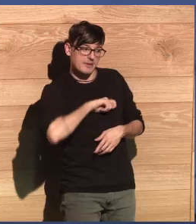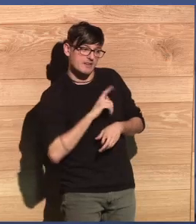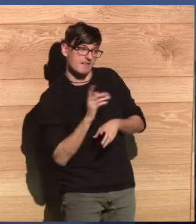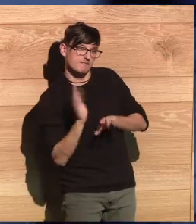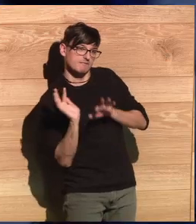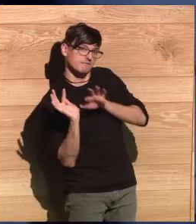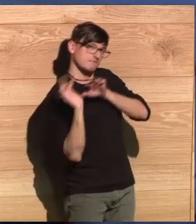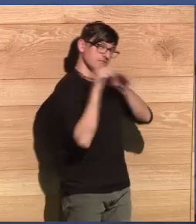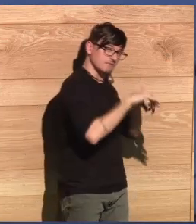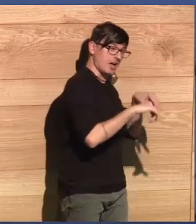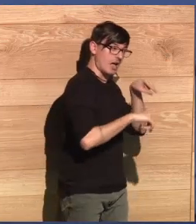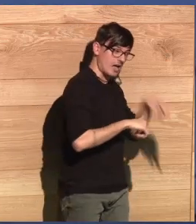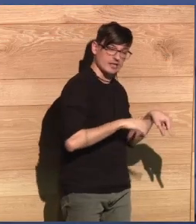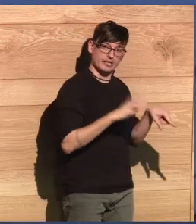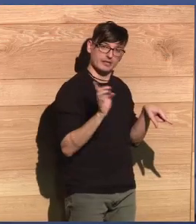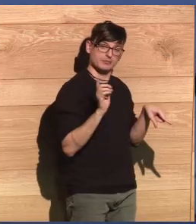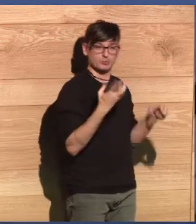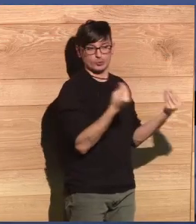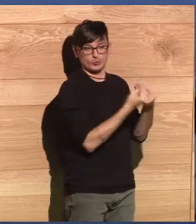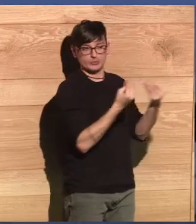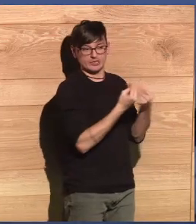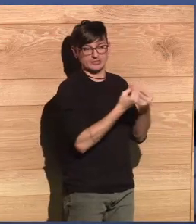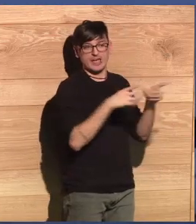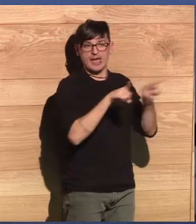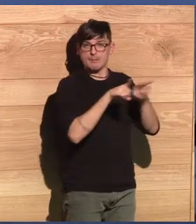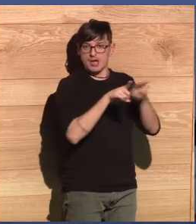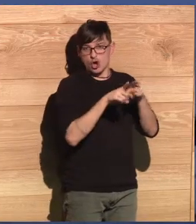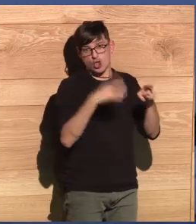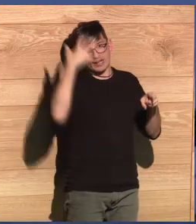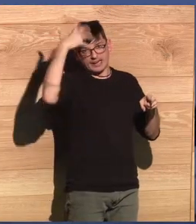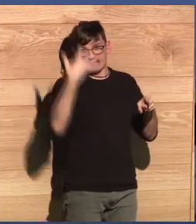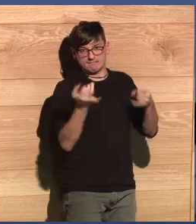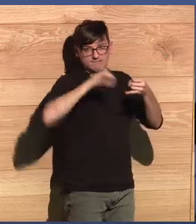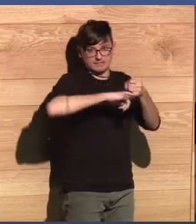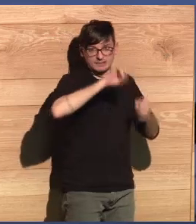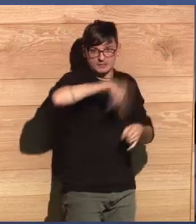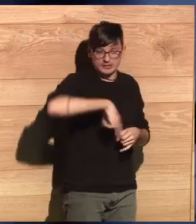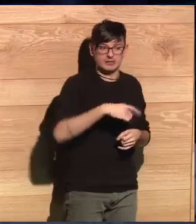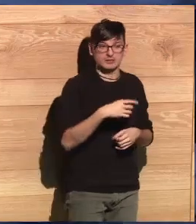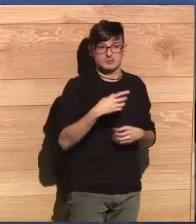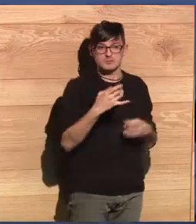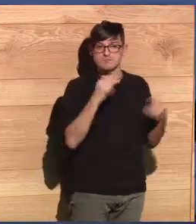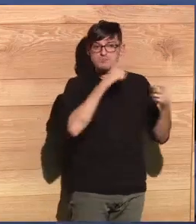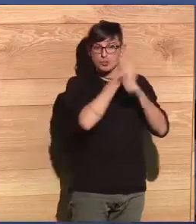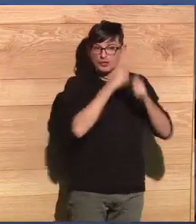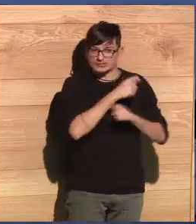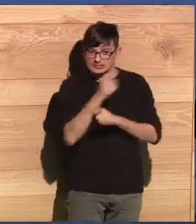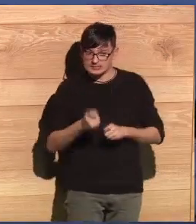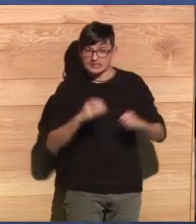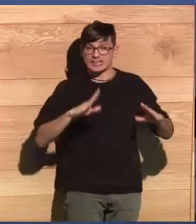Fernando. Al menos estarían juntas. Las dos bodas se celebraron el mismo día, en la iglesia de San Francisco el Grande de